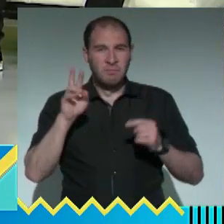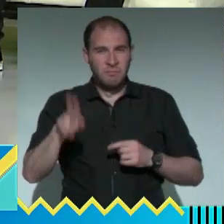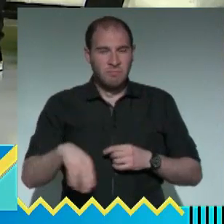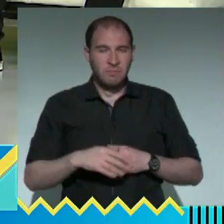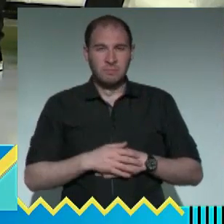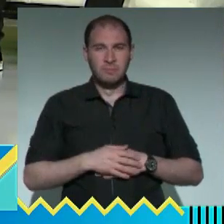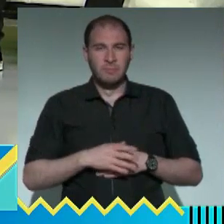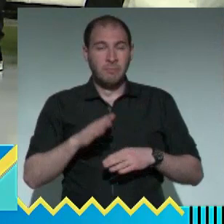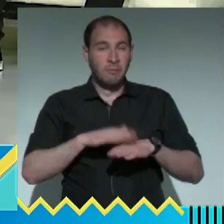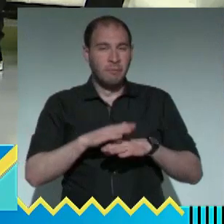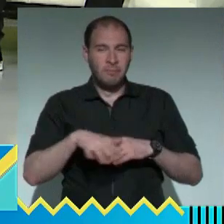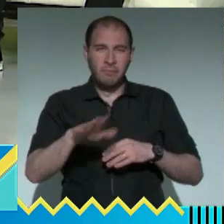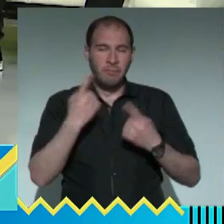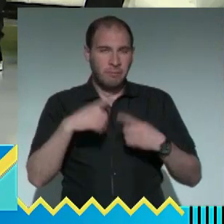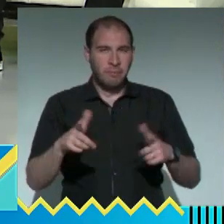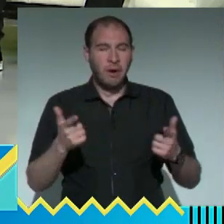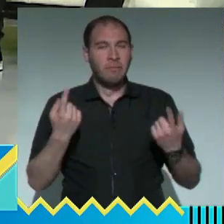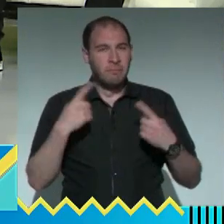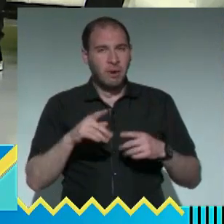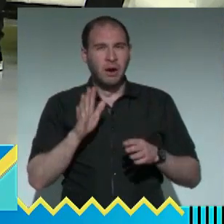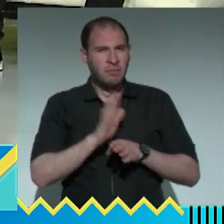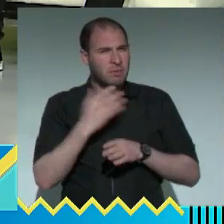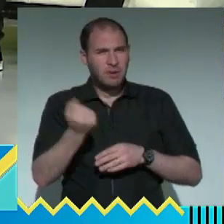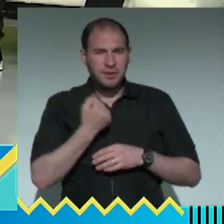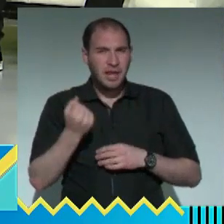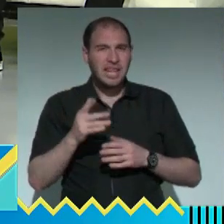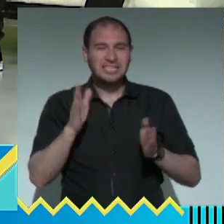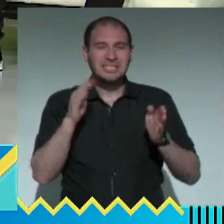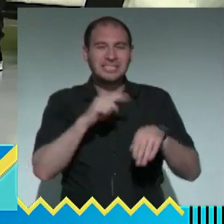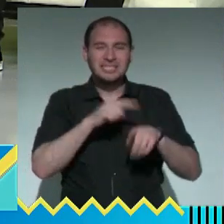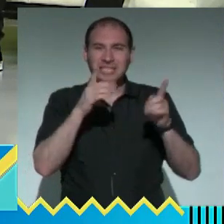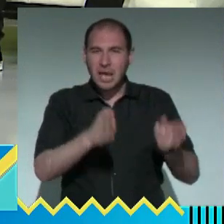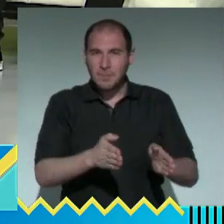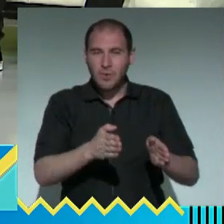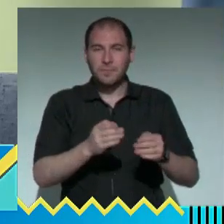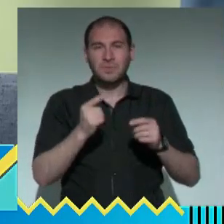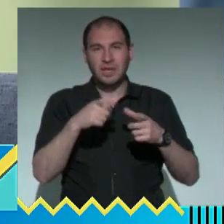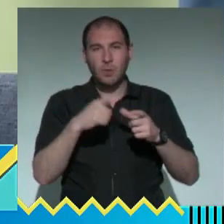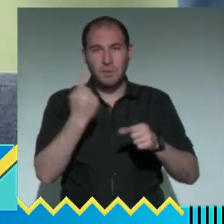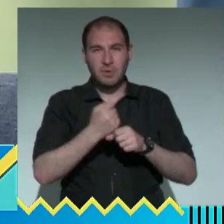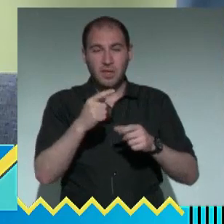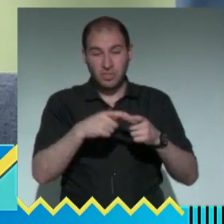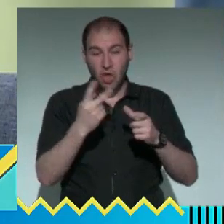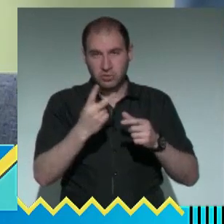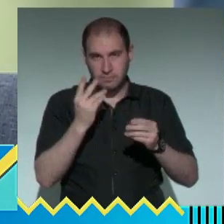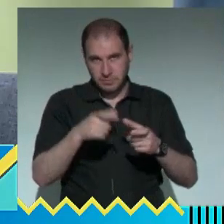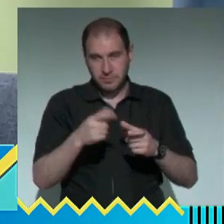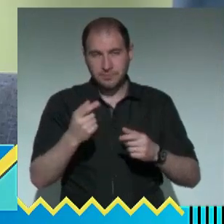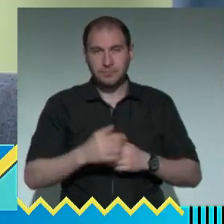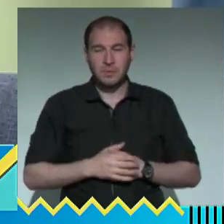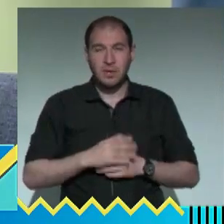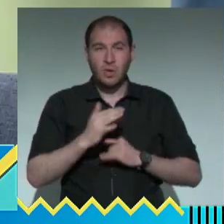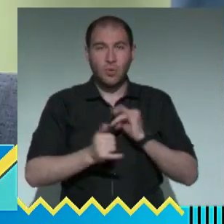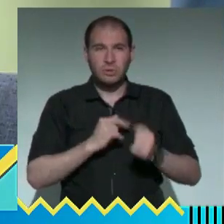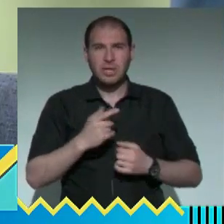tenían compromiso social, pero sí son muy significativas de una época. Claro. Sobre todo el primer disco, los primeros dos discos, hablan todo de